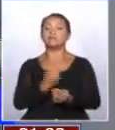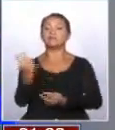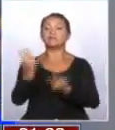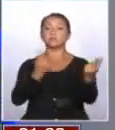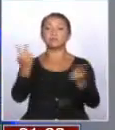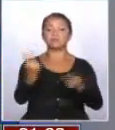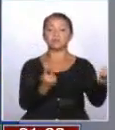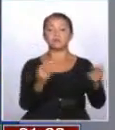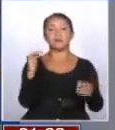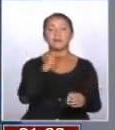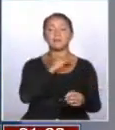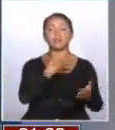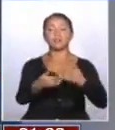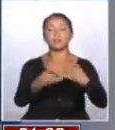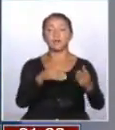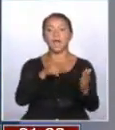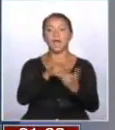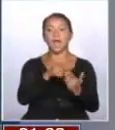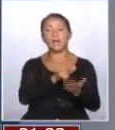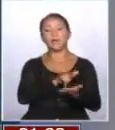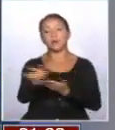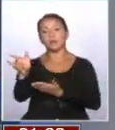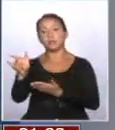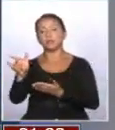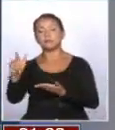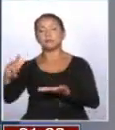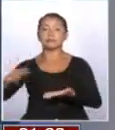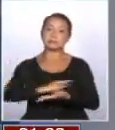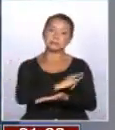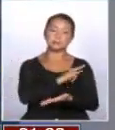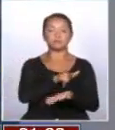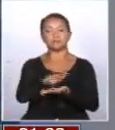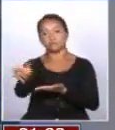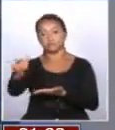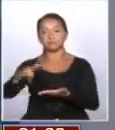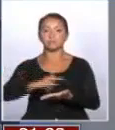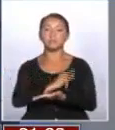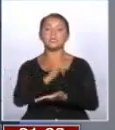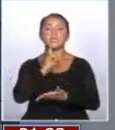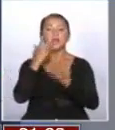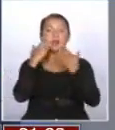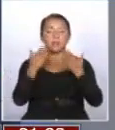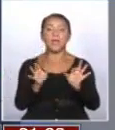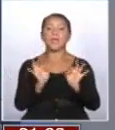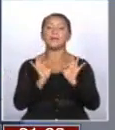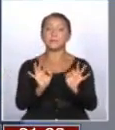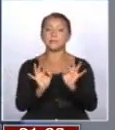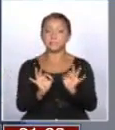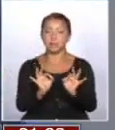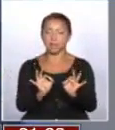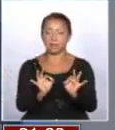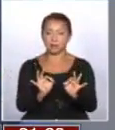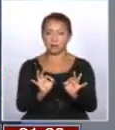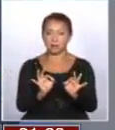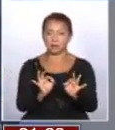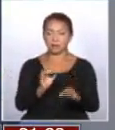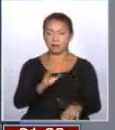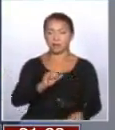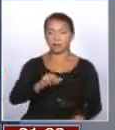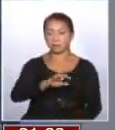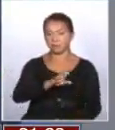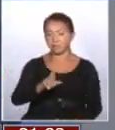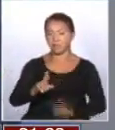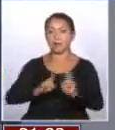rápido, en los aeropuertos para entrar o salir porque lo otorga de manera especial la Cancillería de